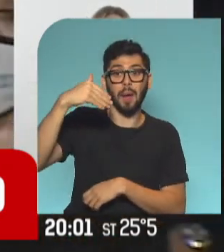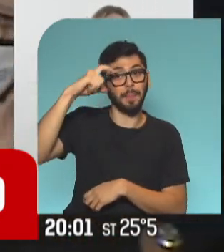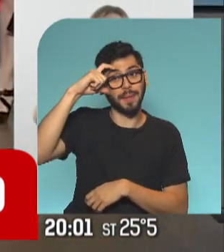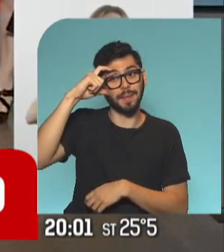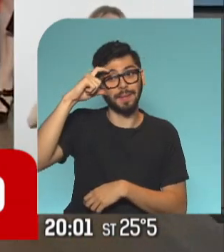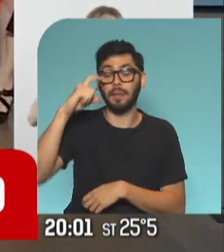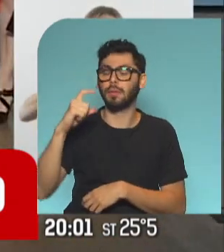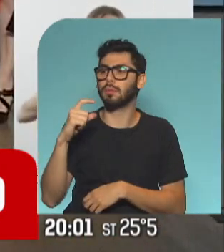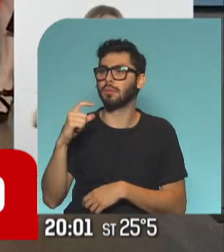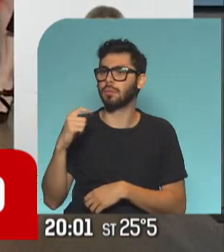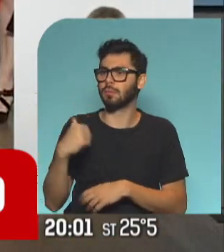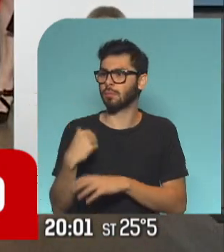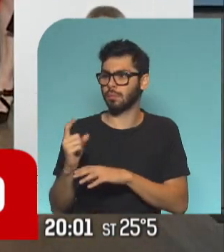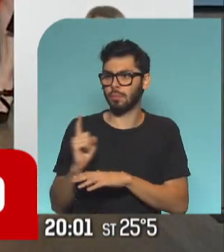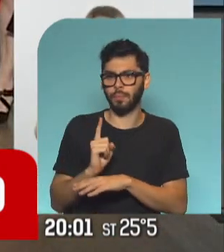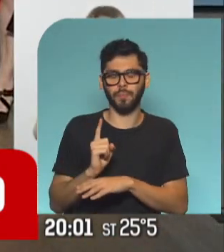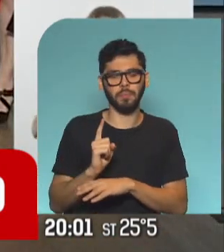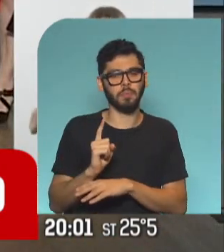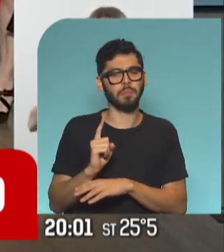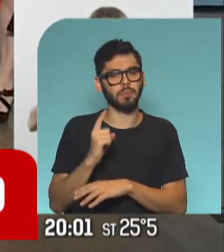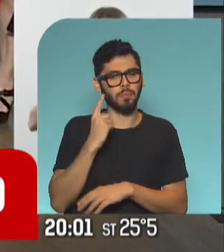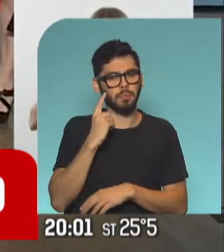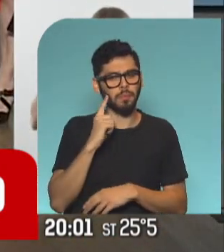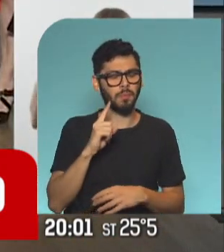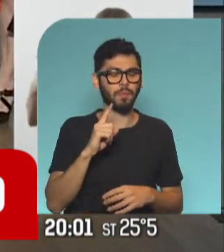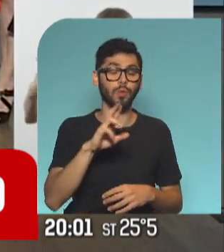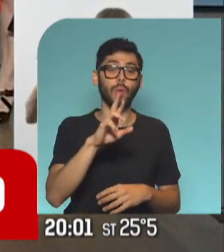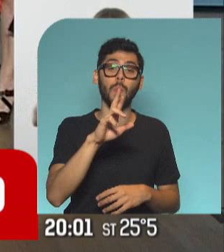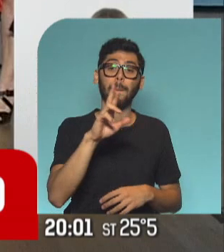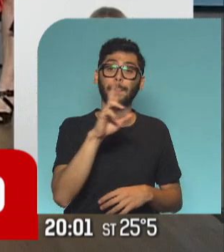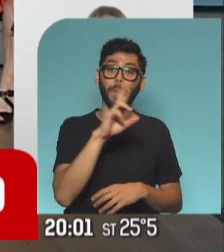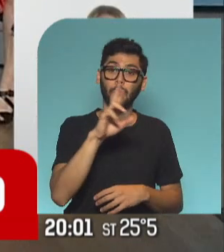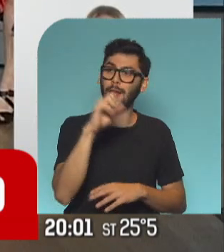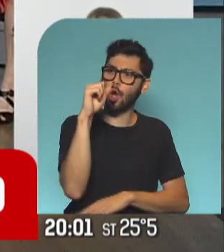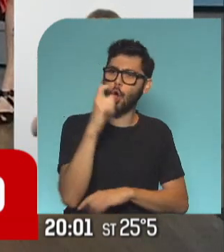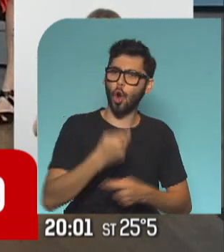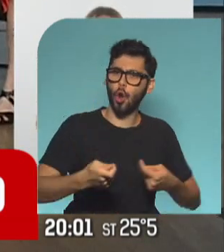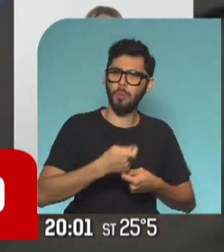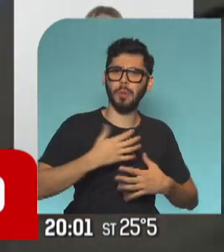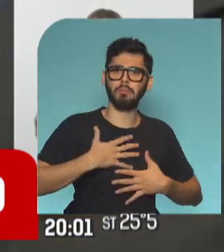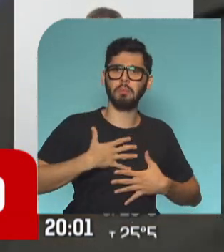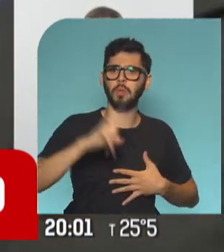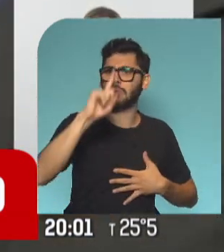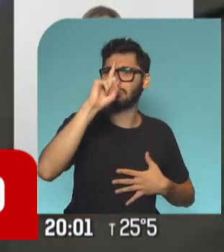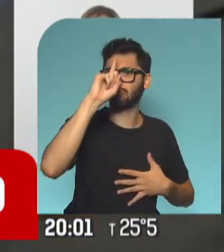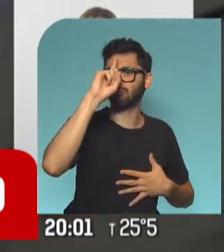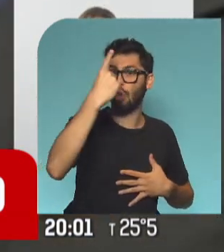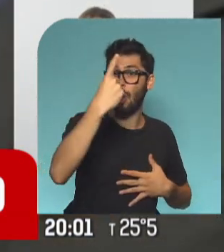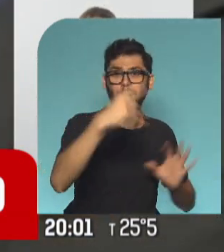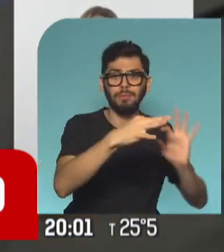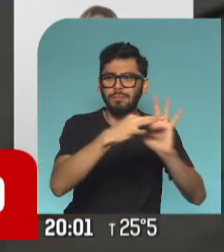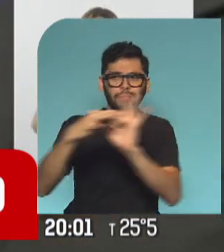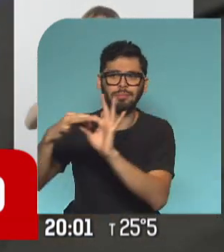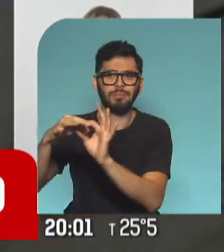que tan ligado está la independencia económica de una mujer a la situación de género